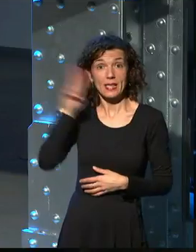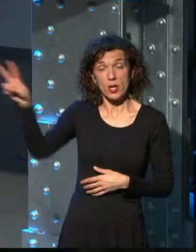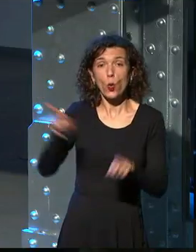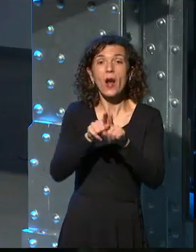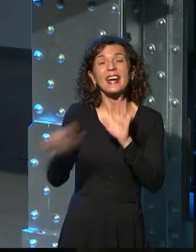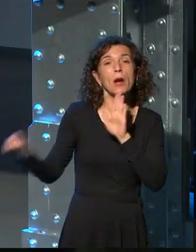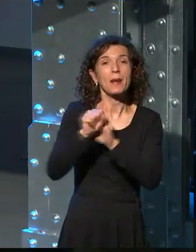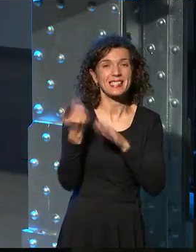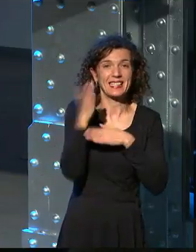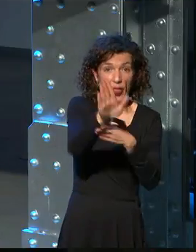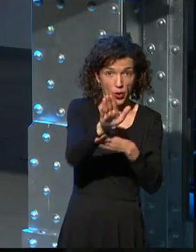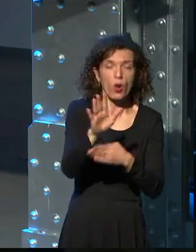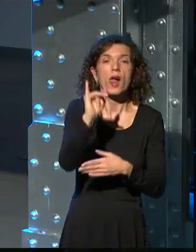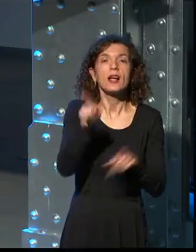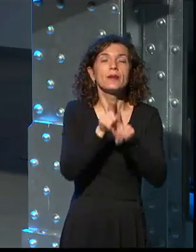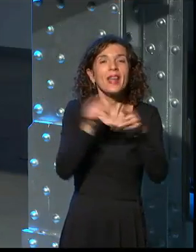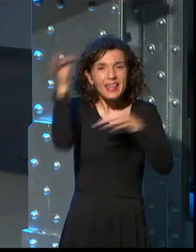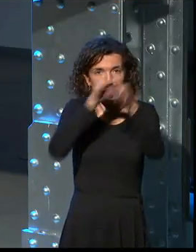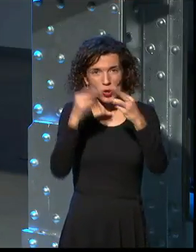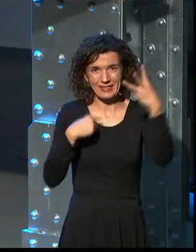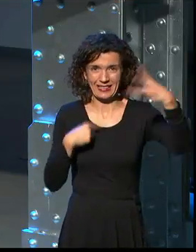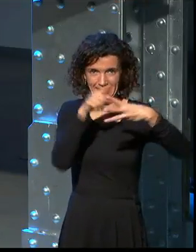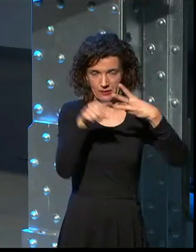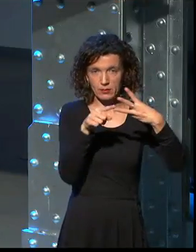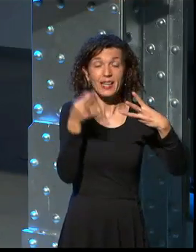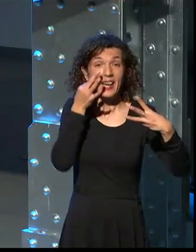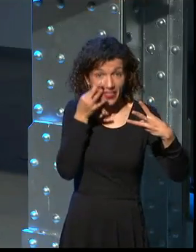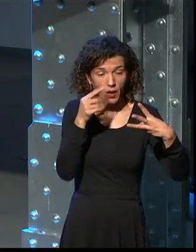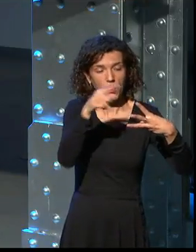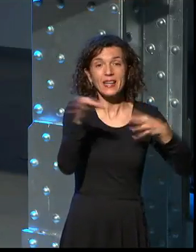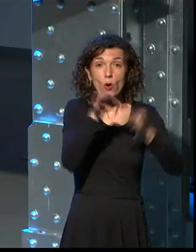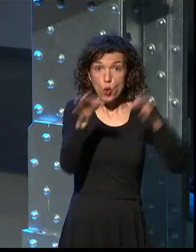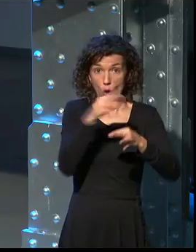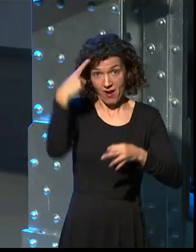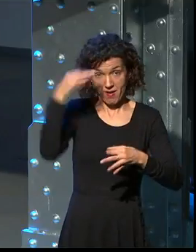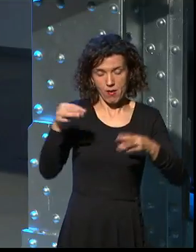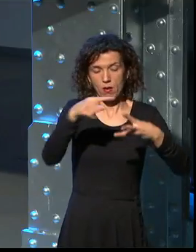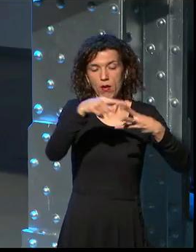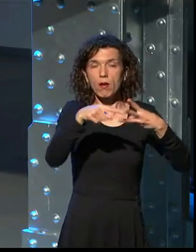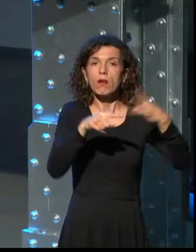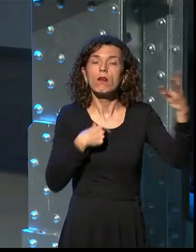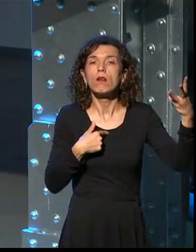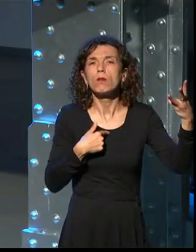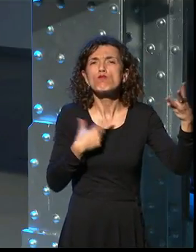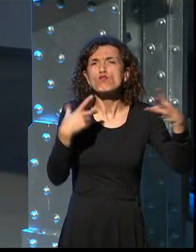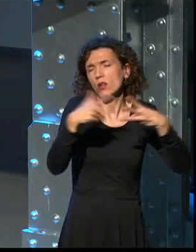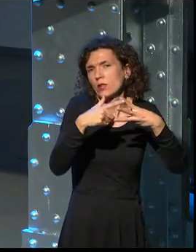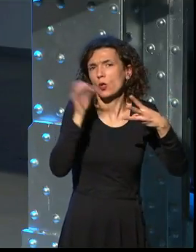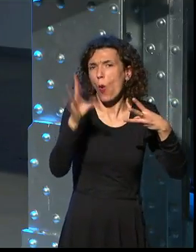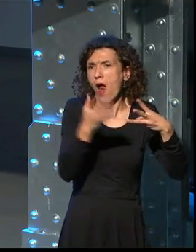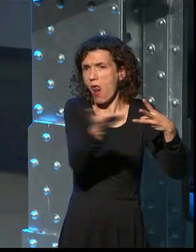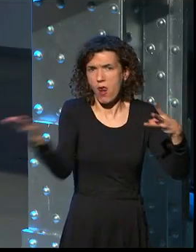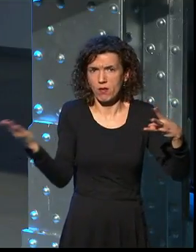una representación en la que tenemos 3 neuronas. En realidad, cada una de estas neuronas representa miles de